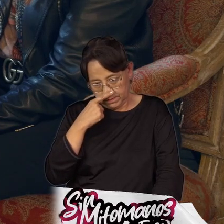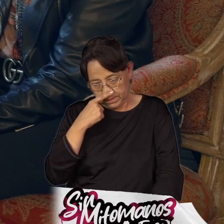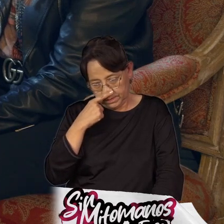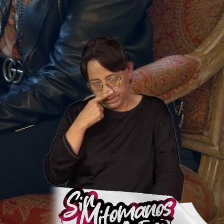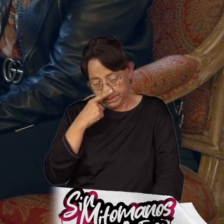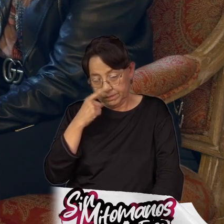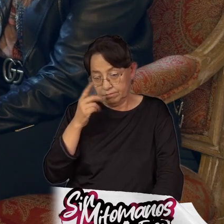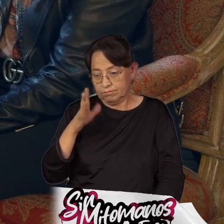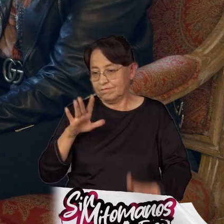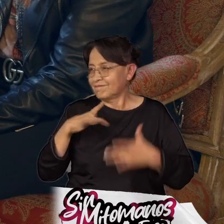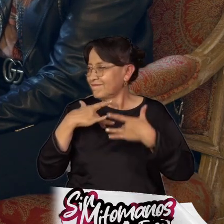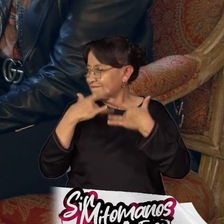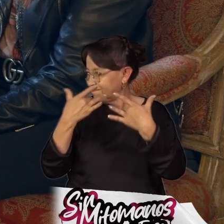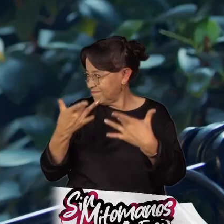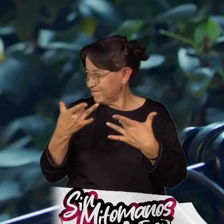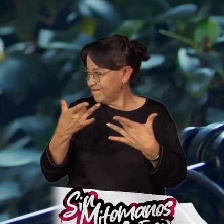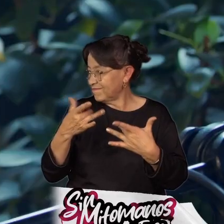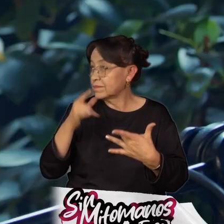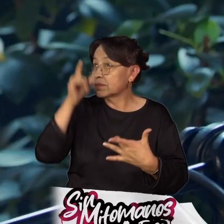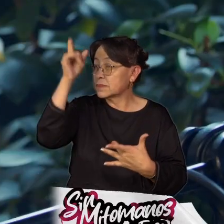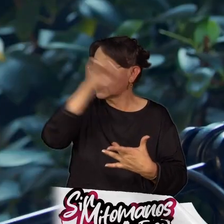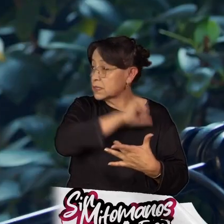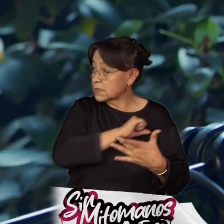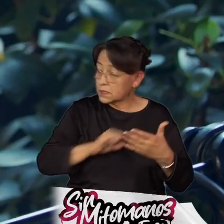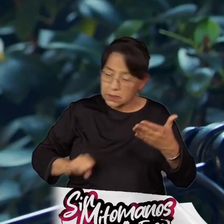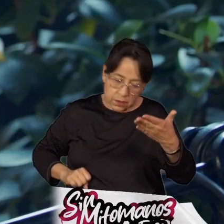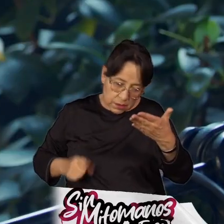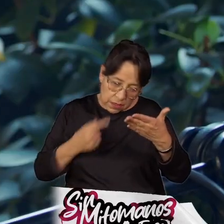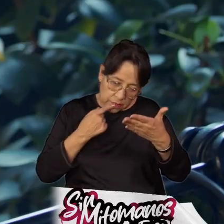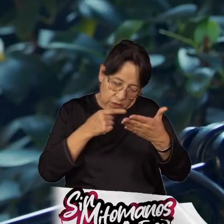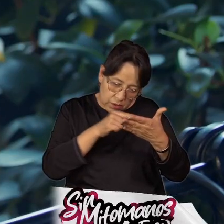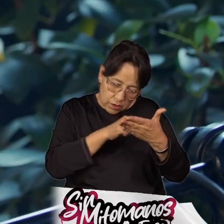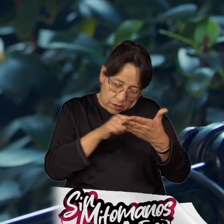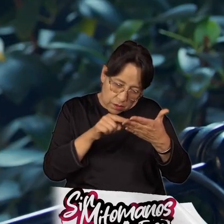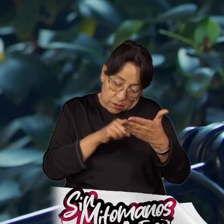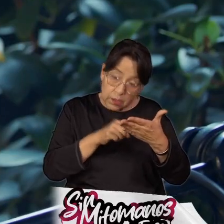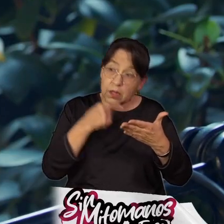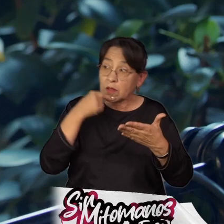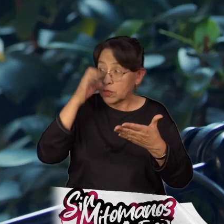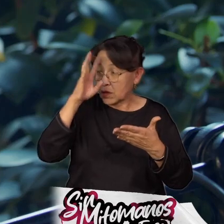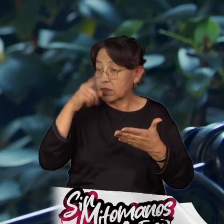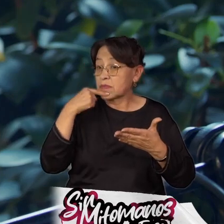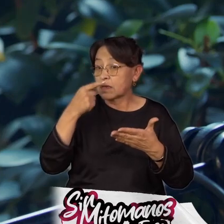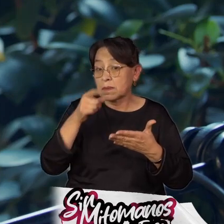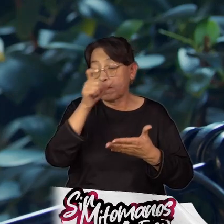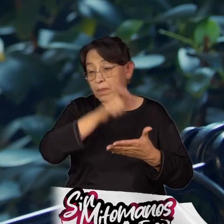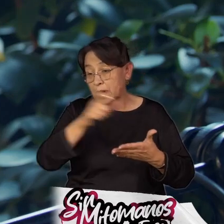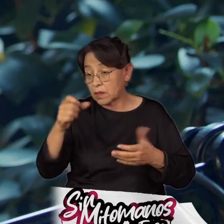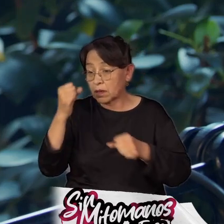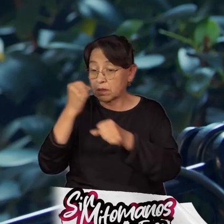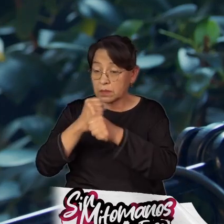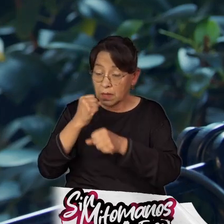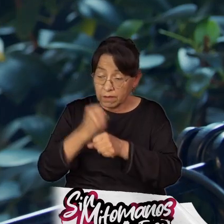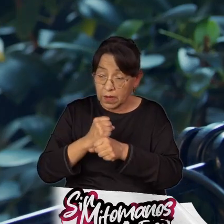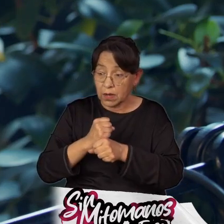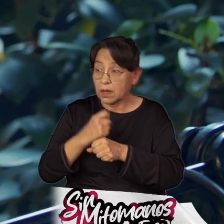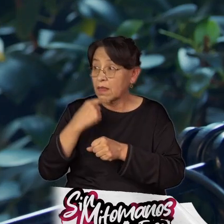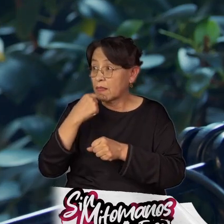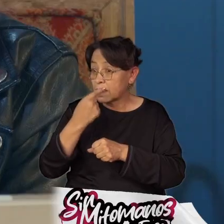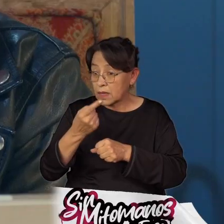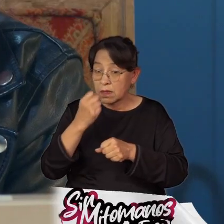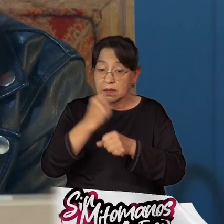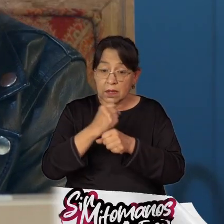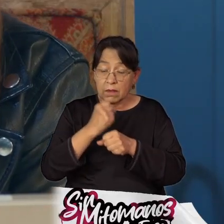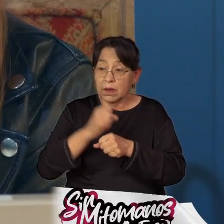difícil, con las dádivas. ¿Qué dice el Señor? ¿Robar al hombre a Dios? Ustedes me han robado. Y no por está qué? diciendo que el